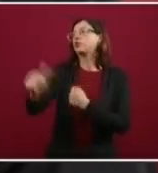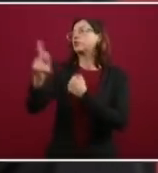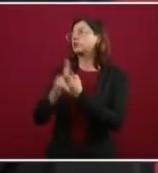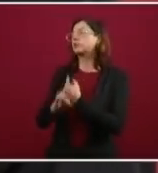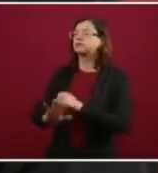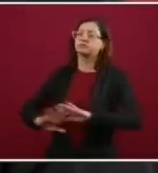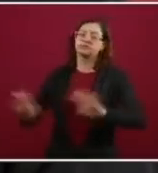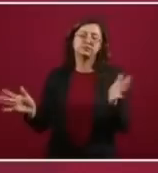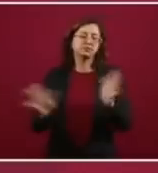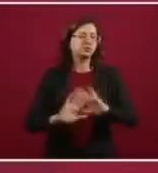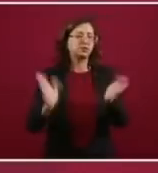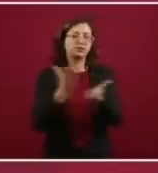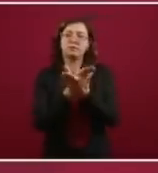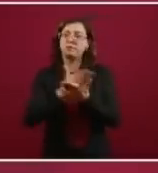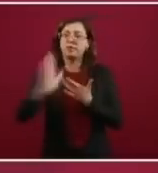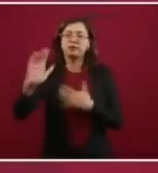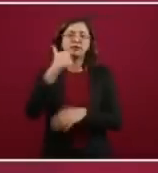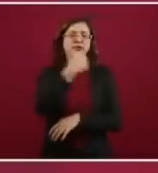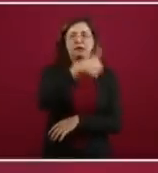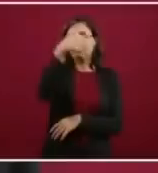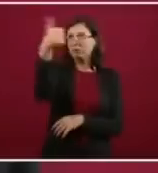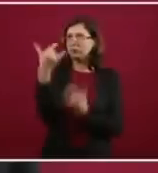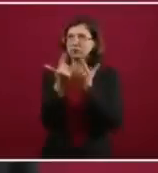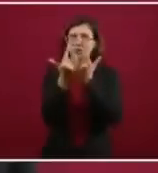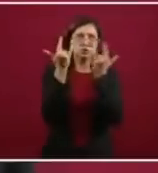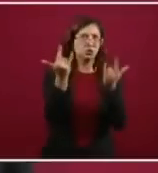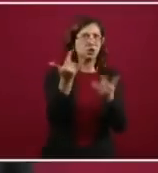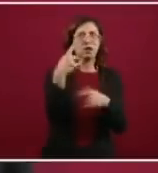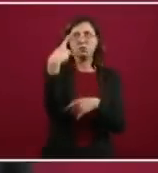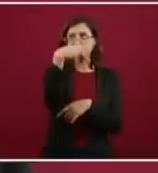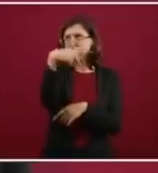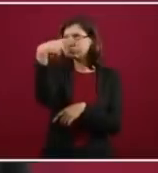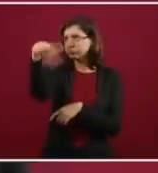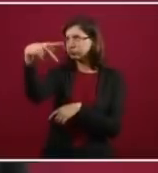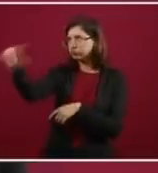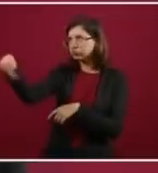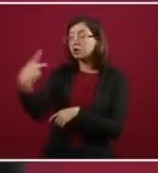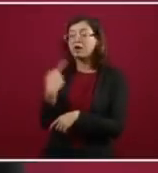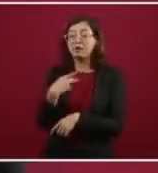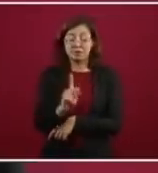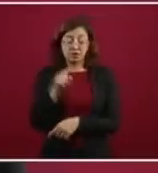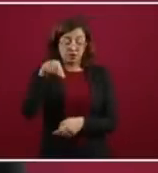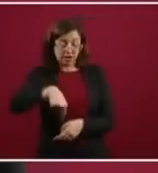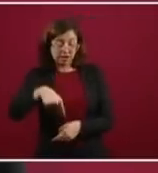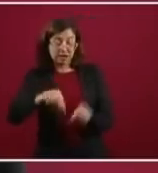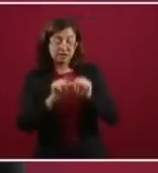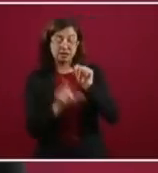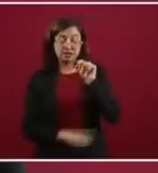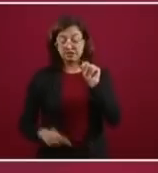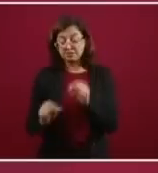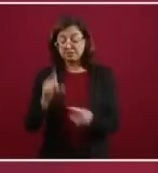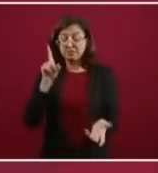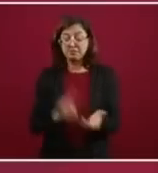propia historia, pero en México lo que se